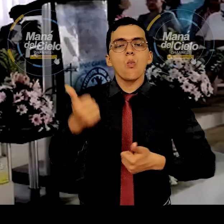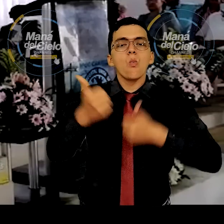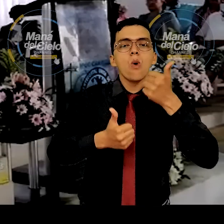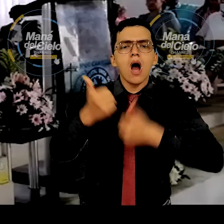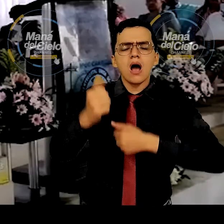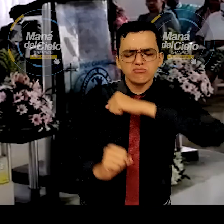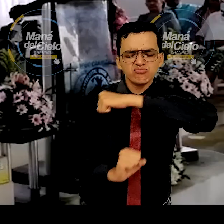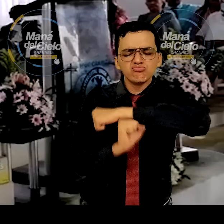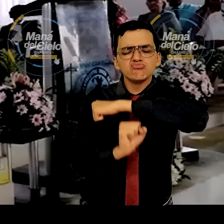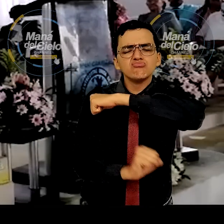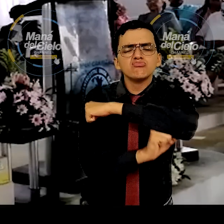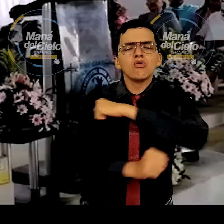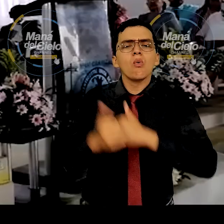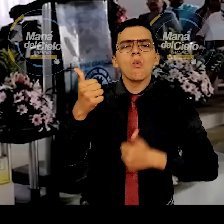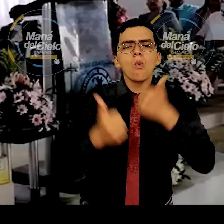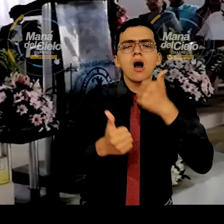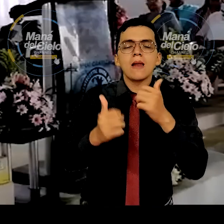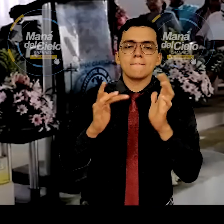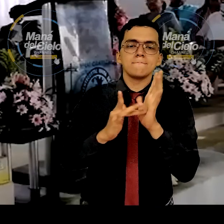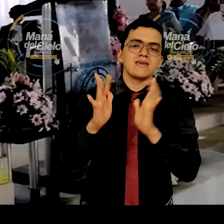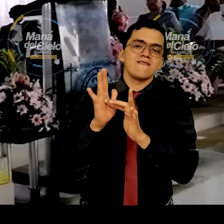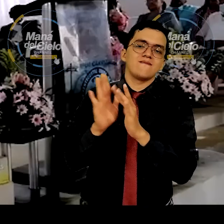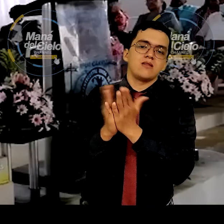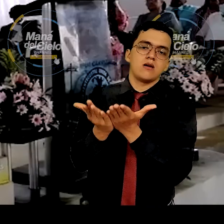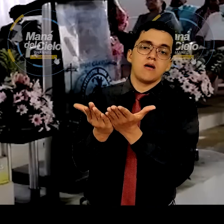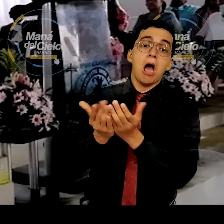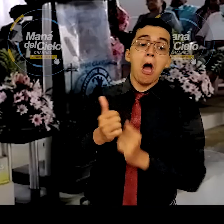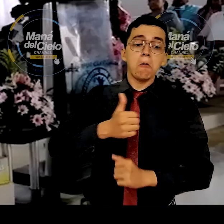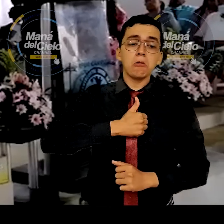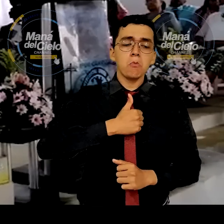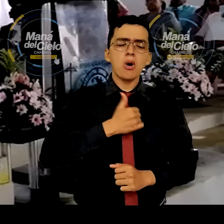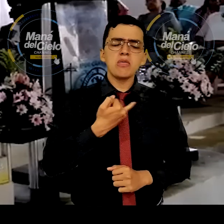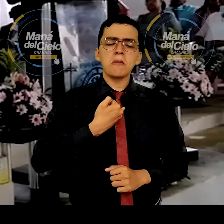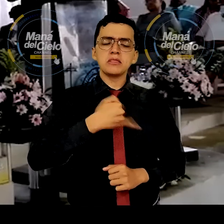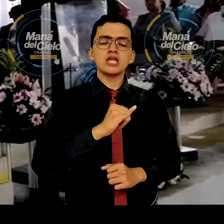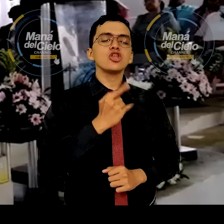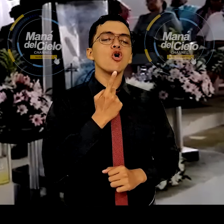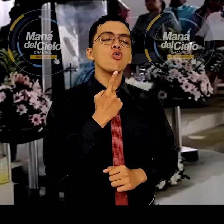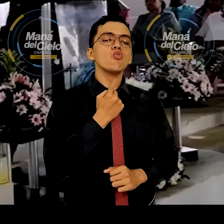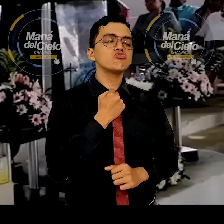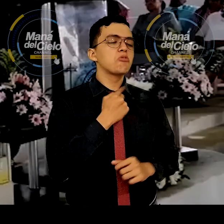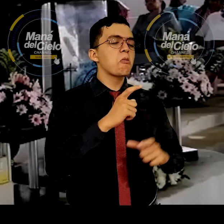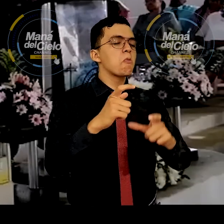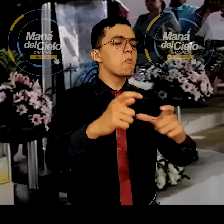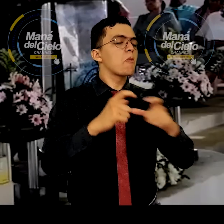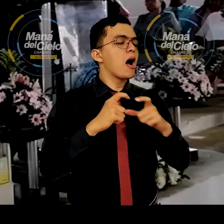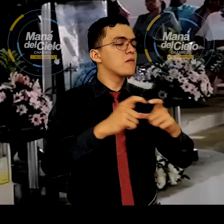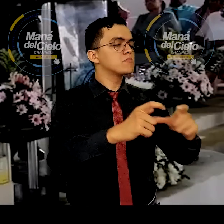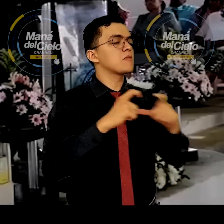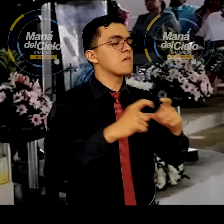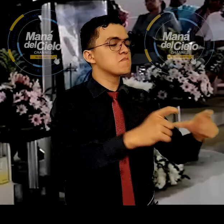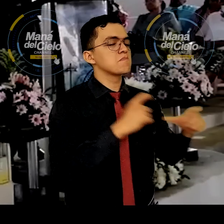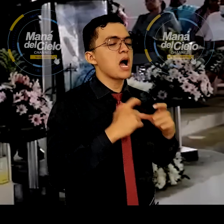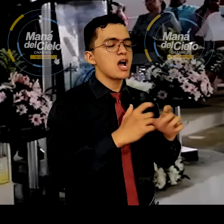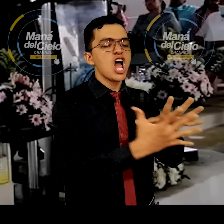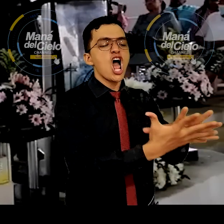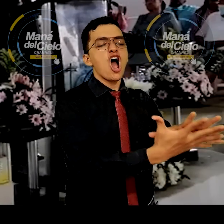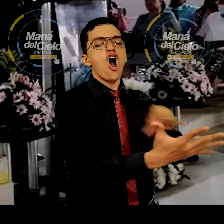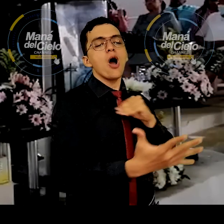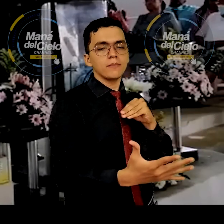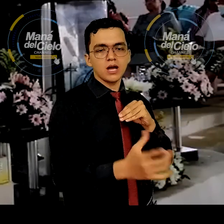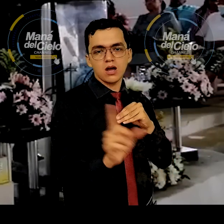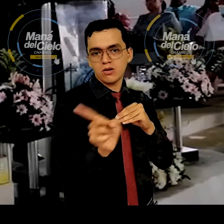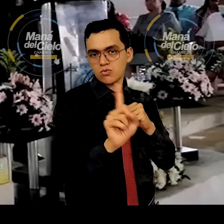fundamento, no nuestro gusto. Porque el gusto, hermano. Entonces,